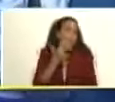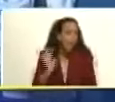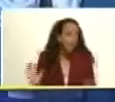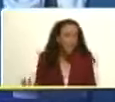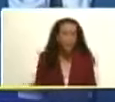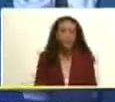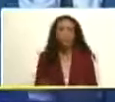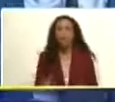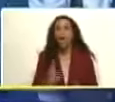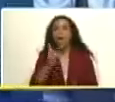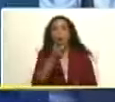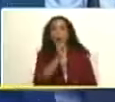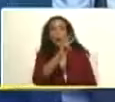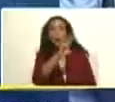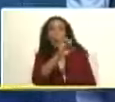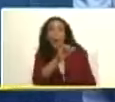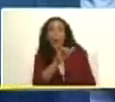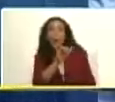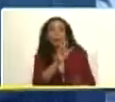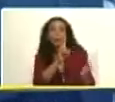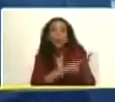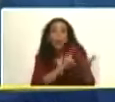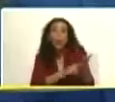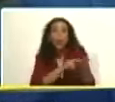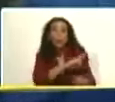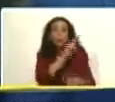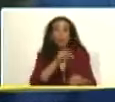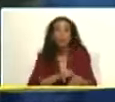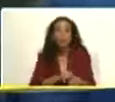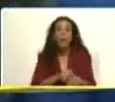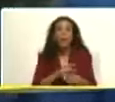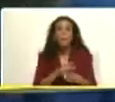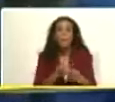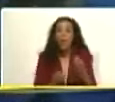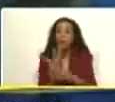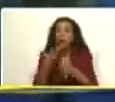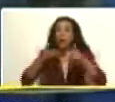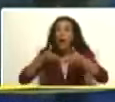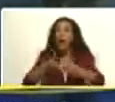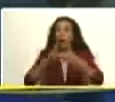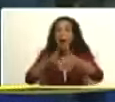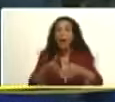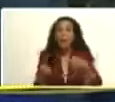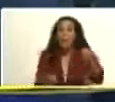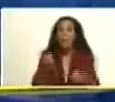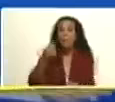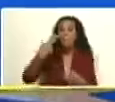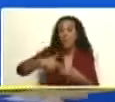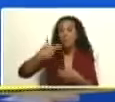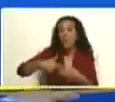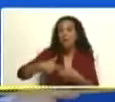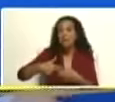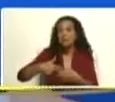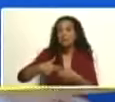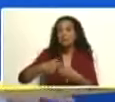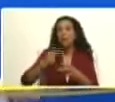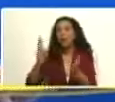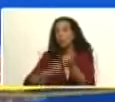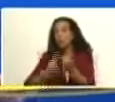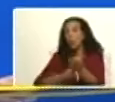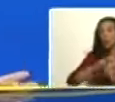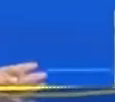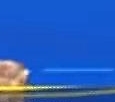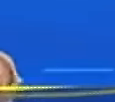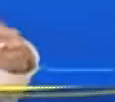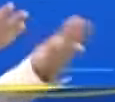quizá Guri sea difícil un reaseguro nacional, pero la flota de carros de PDVSA puede ser reasegurada nacionalmente